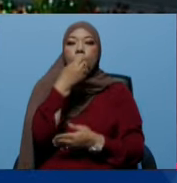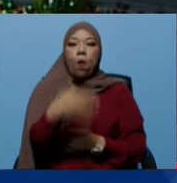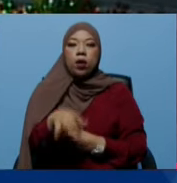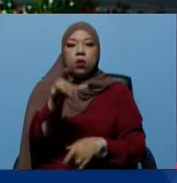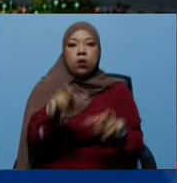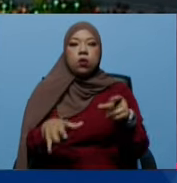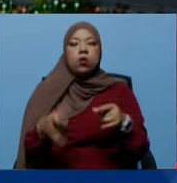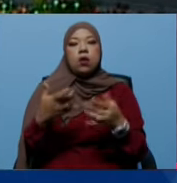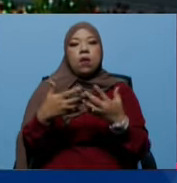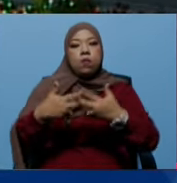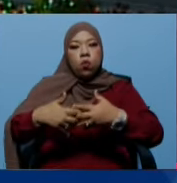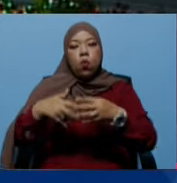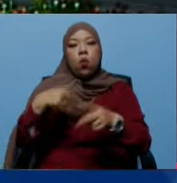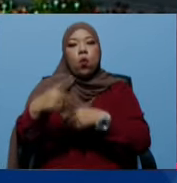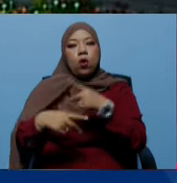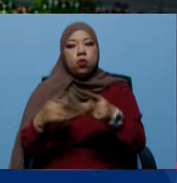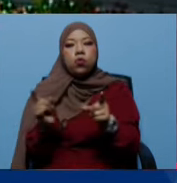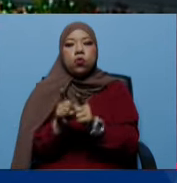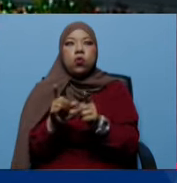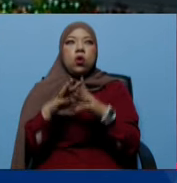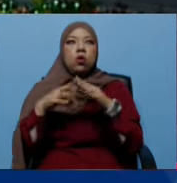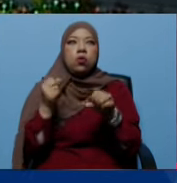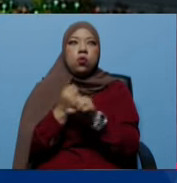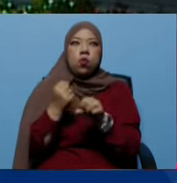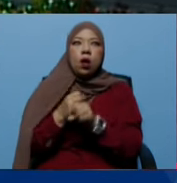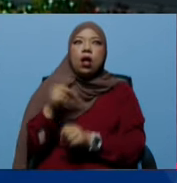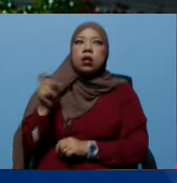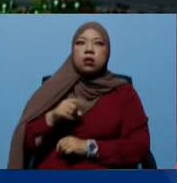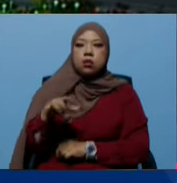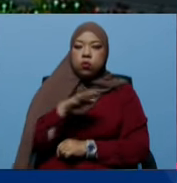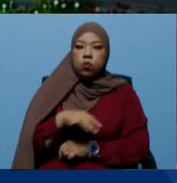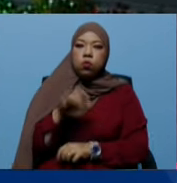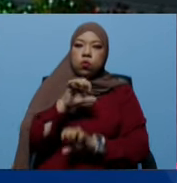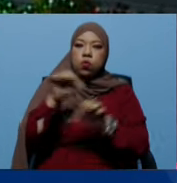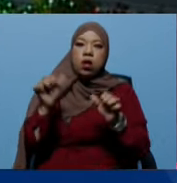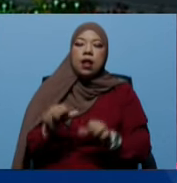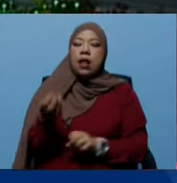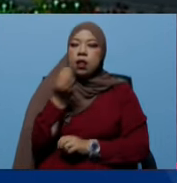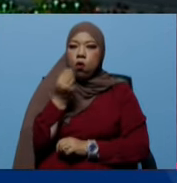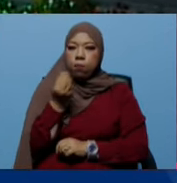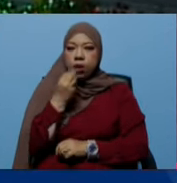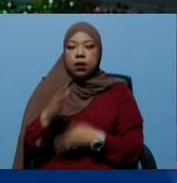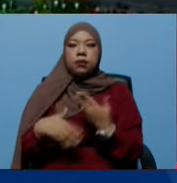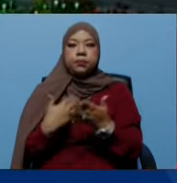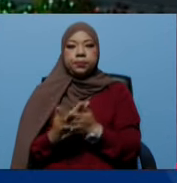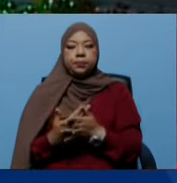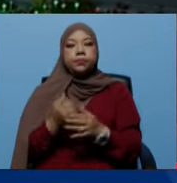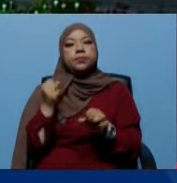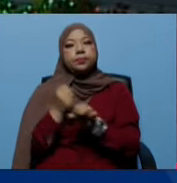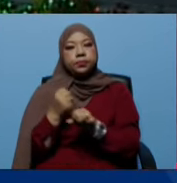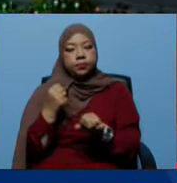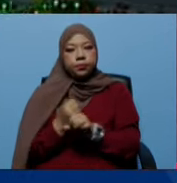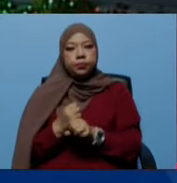nuestros pequeños productores, medianos productores y a todo el que lo necesita en el área agroalimentaria. Y ya estamos trabajando